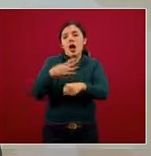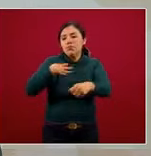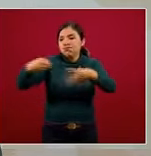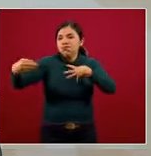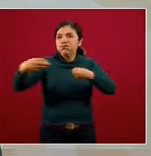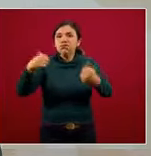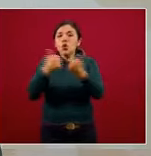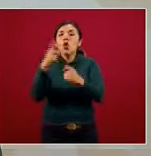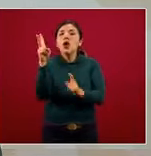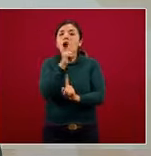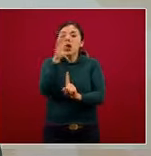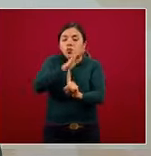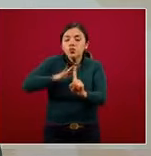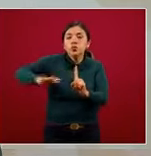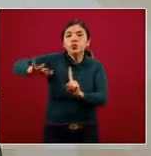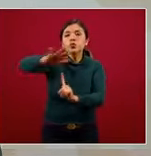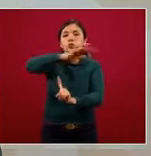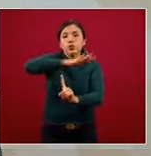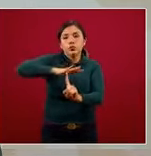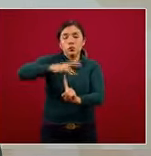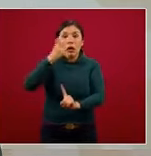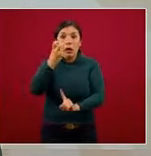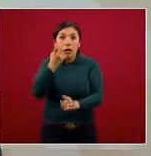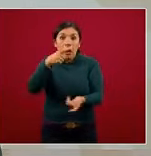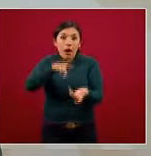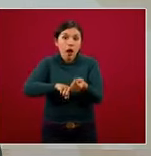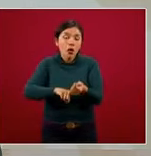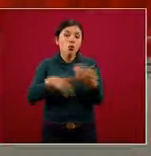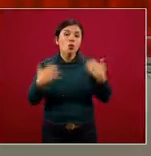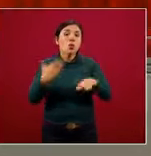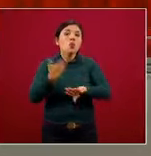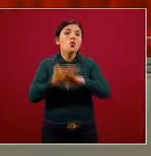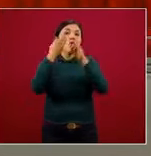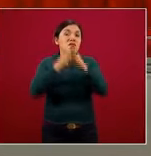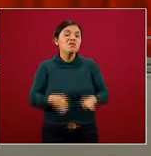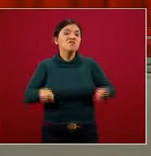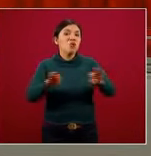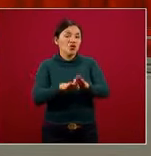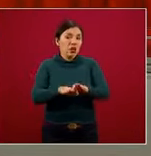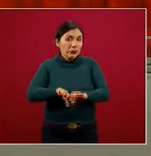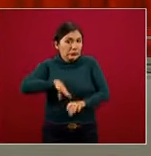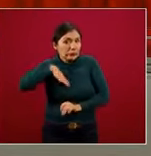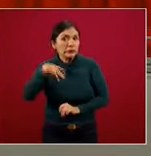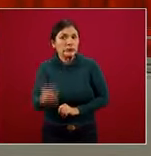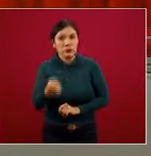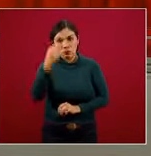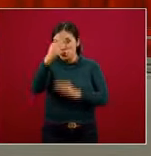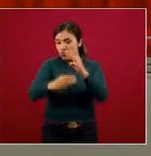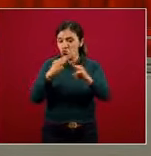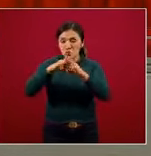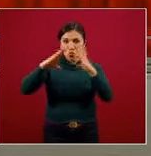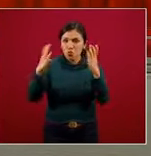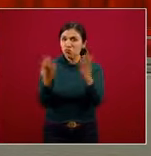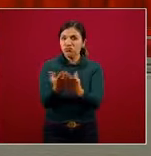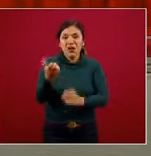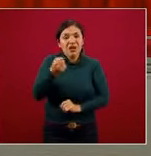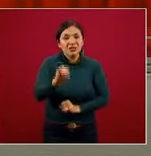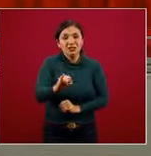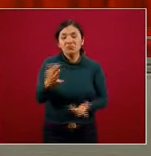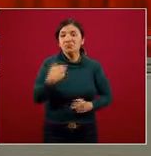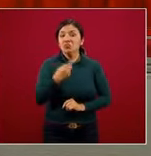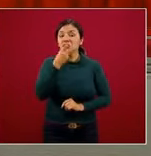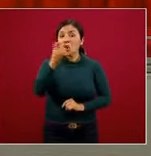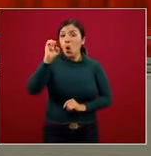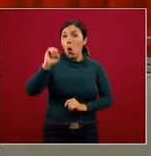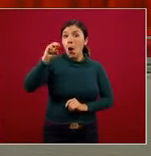transmisión por aerosoles. Esto implicaría retos muy importantes en todo el mundo, y debo decir que la